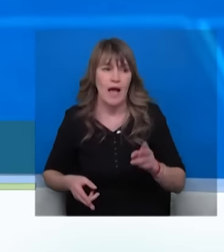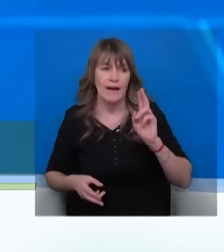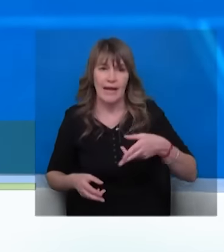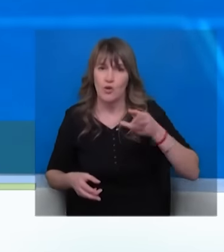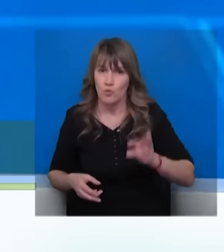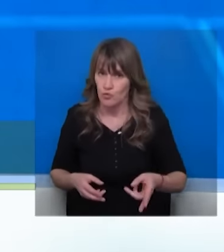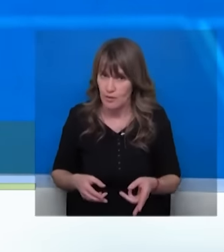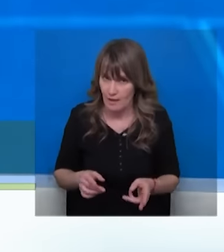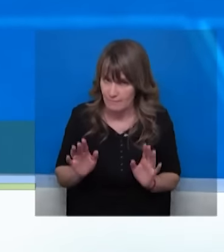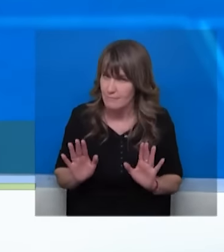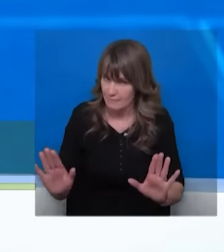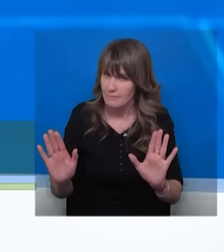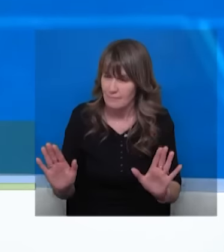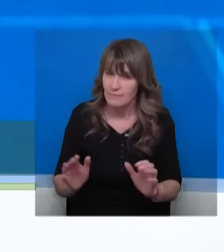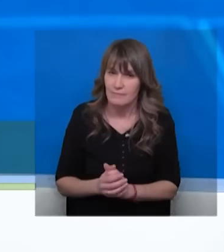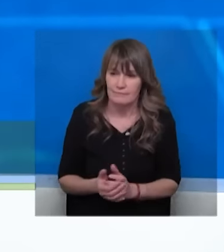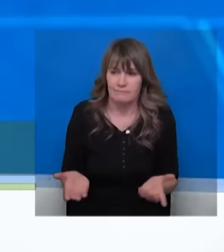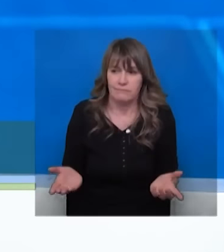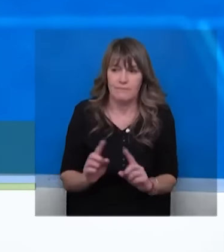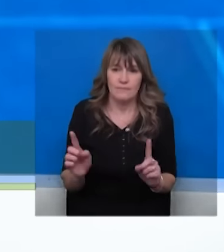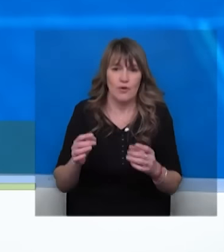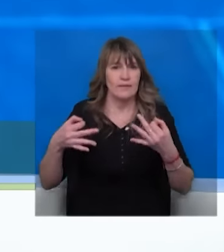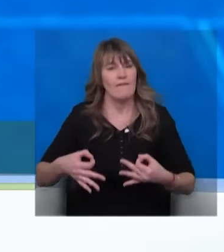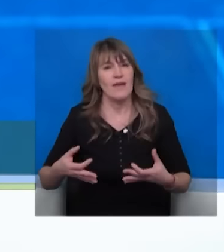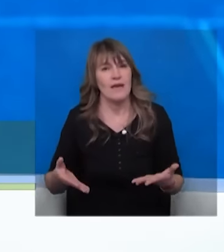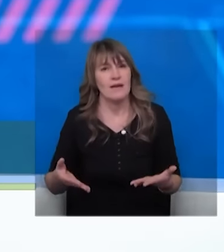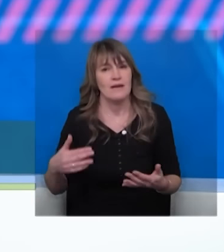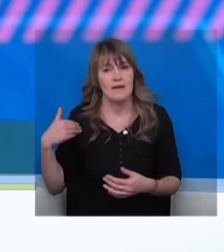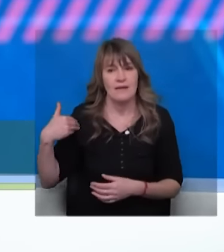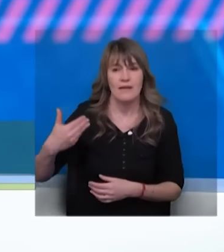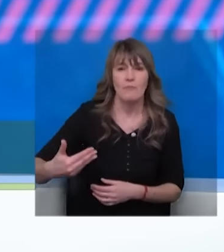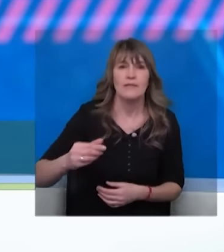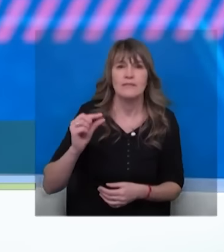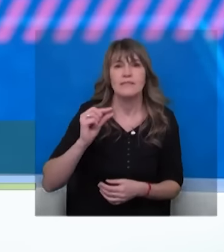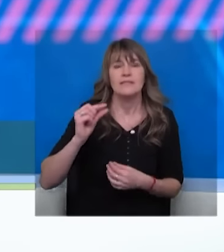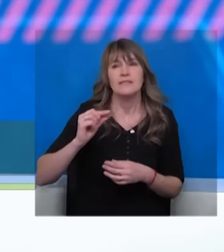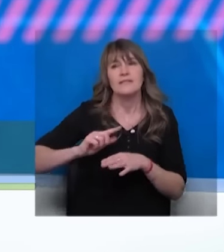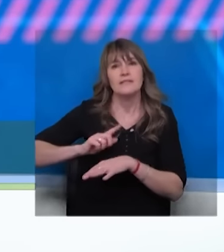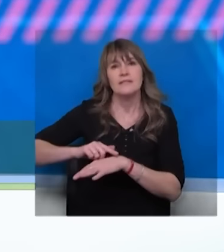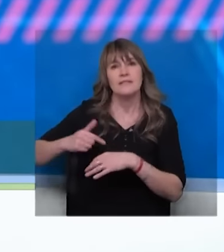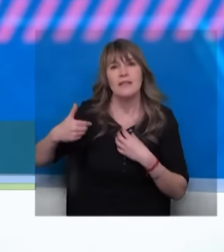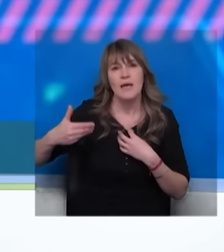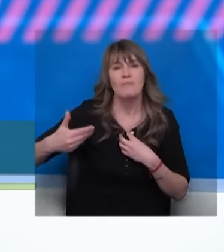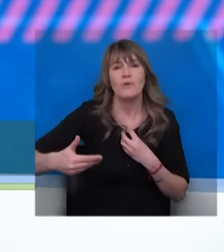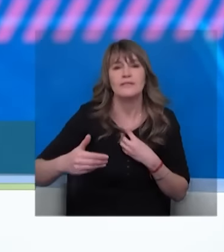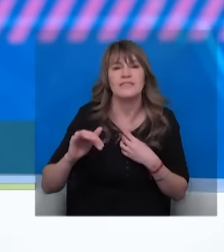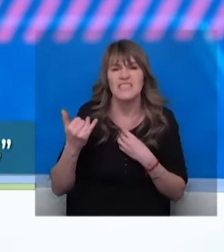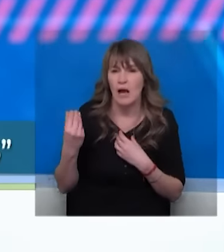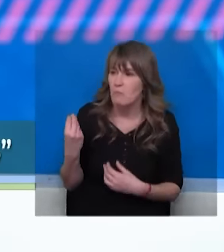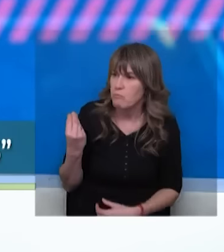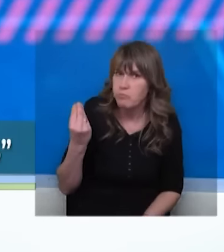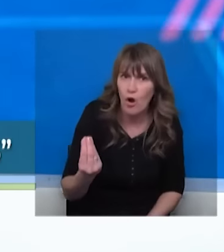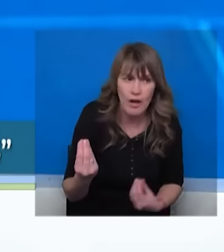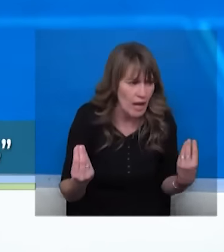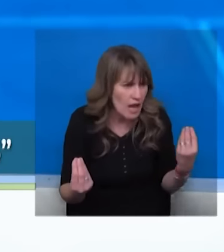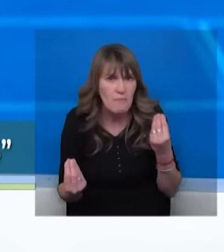eh No no me parece un mensaje coherente que que después a los 2 minutos estén colocados en en en